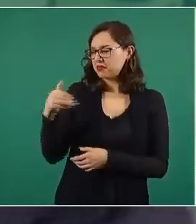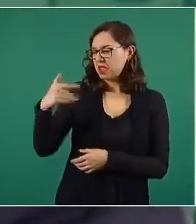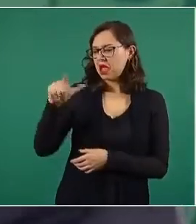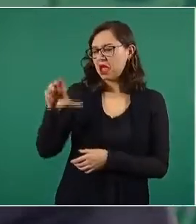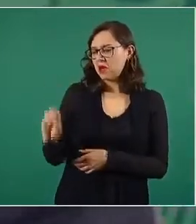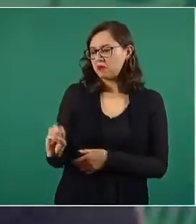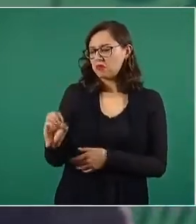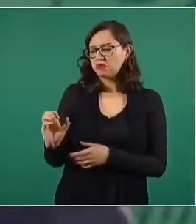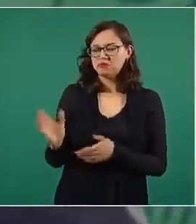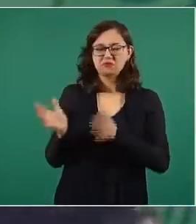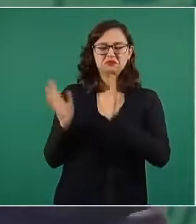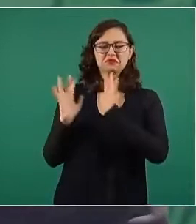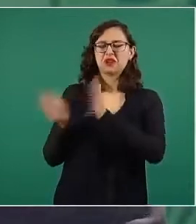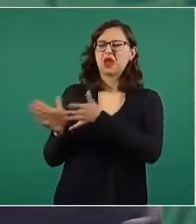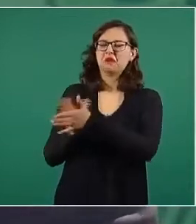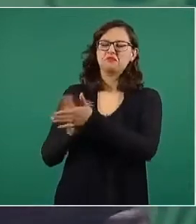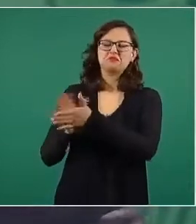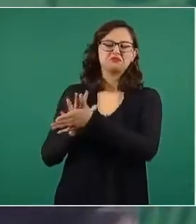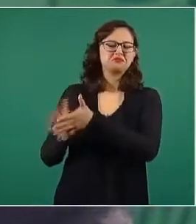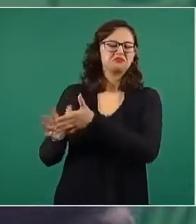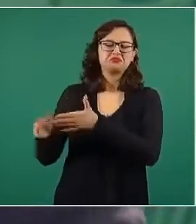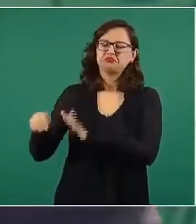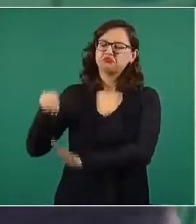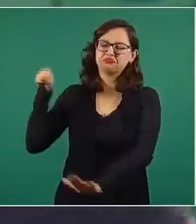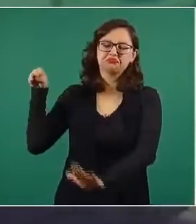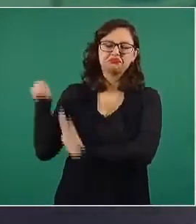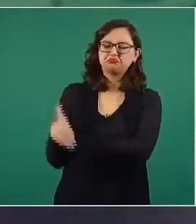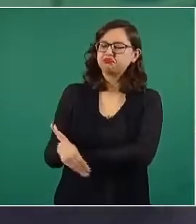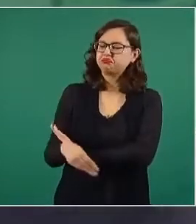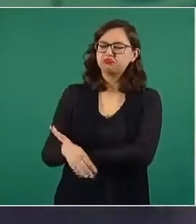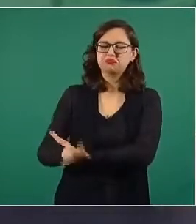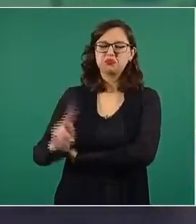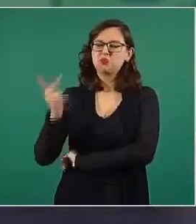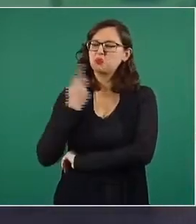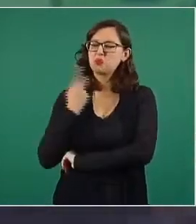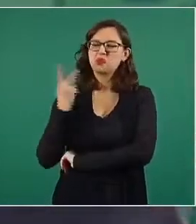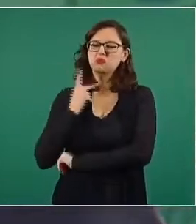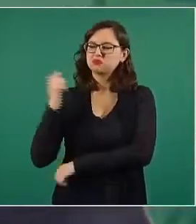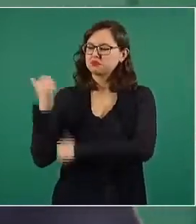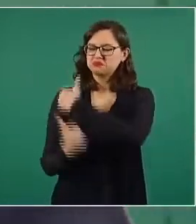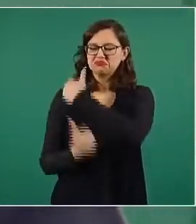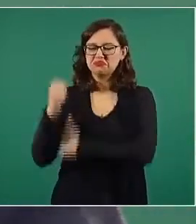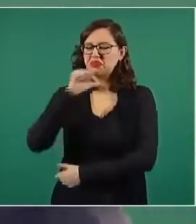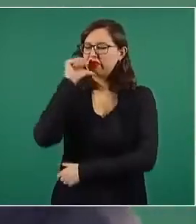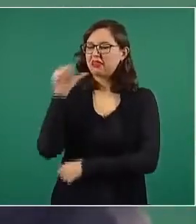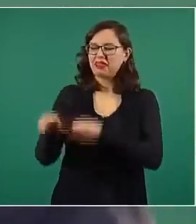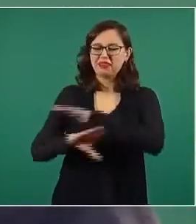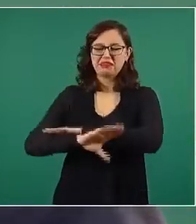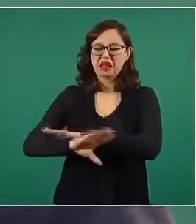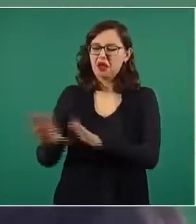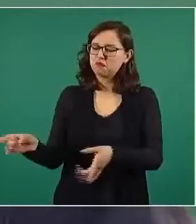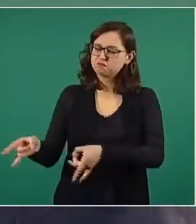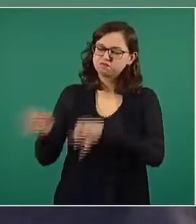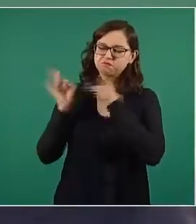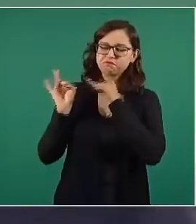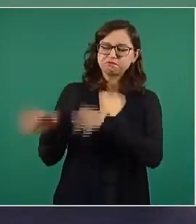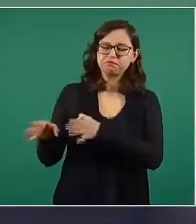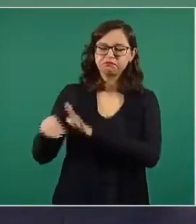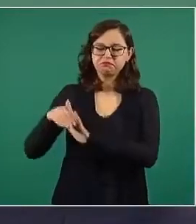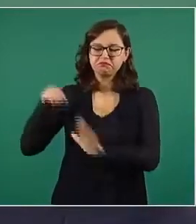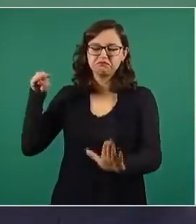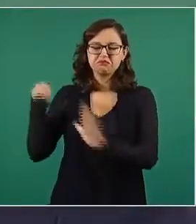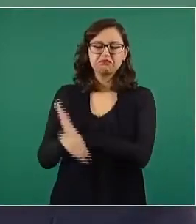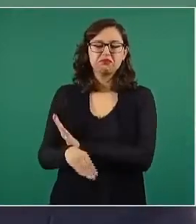Y como era tan fuerte la campaña que habían desatado en contra mía después del fraude